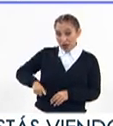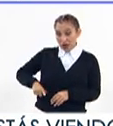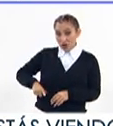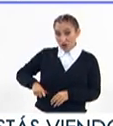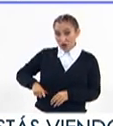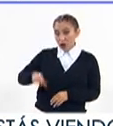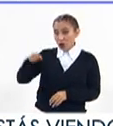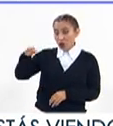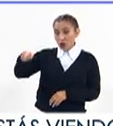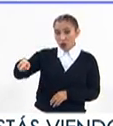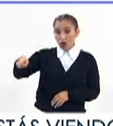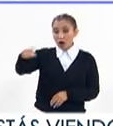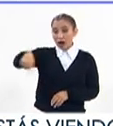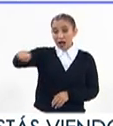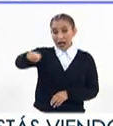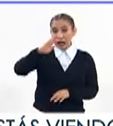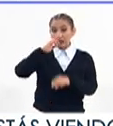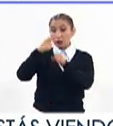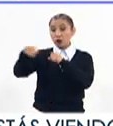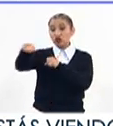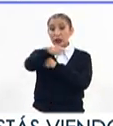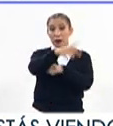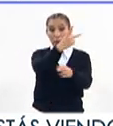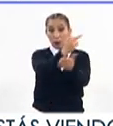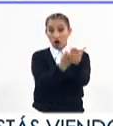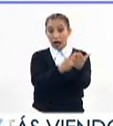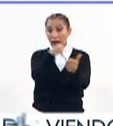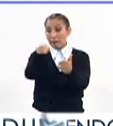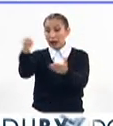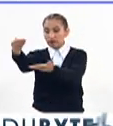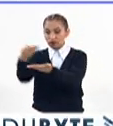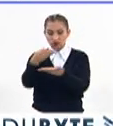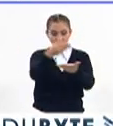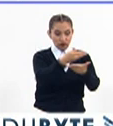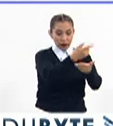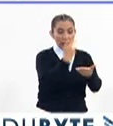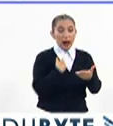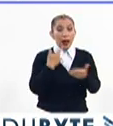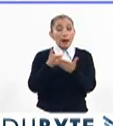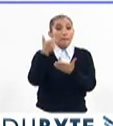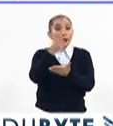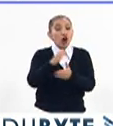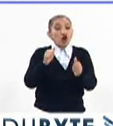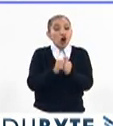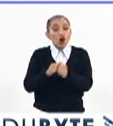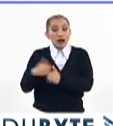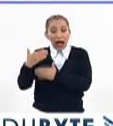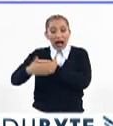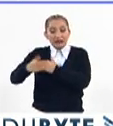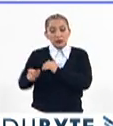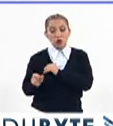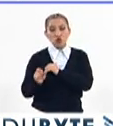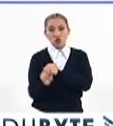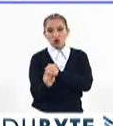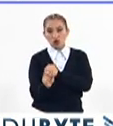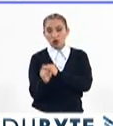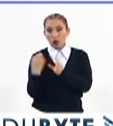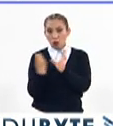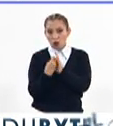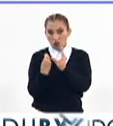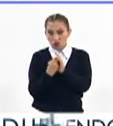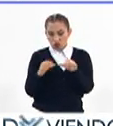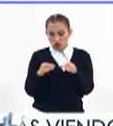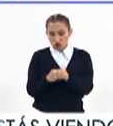recibe de los responsables de los programas las instrucciones de pago acompañadas de un archivo electrónico